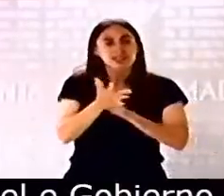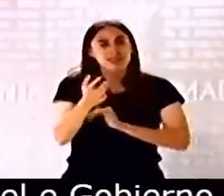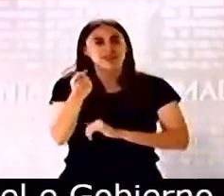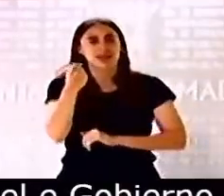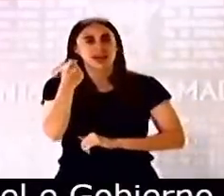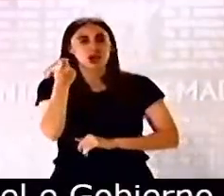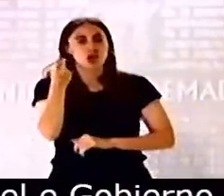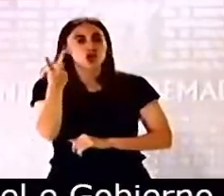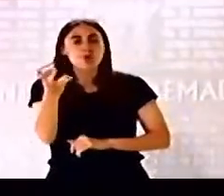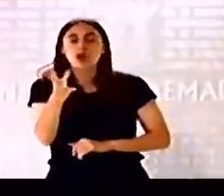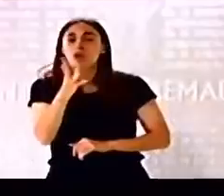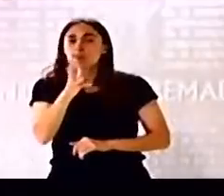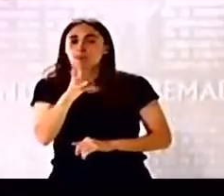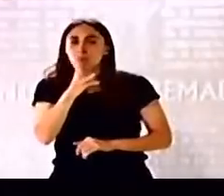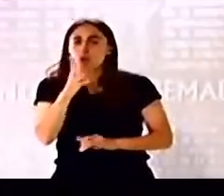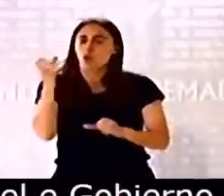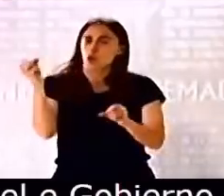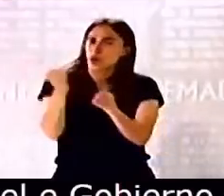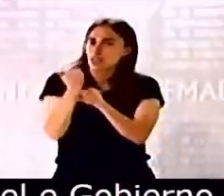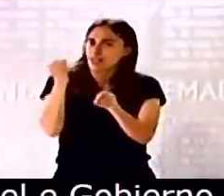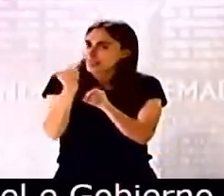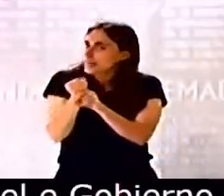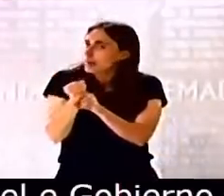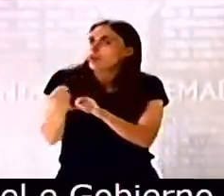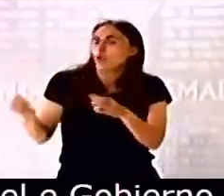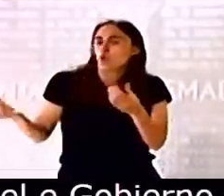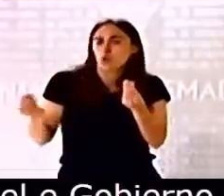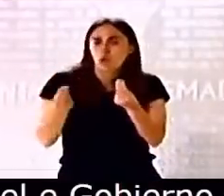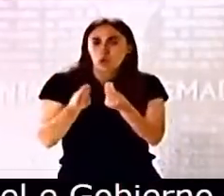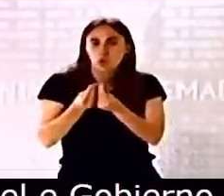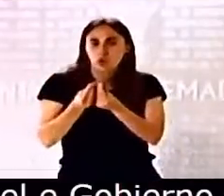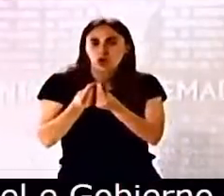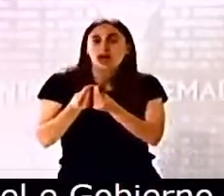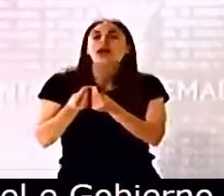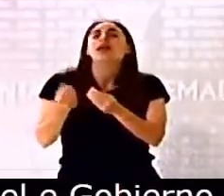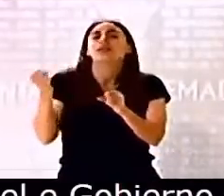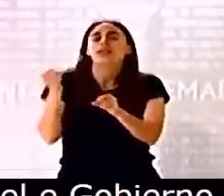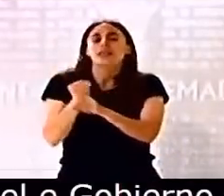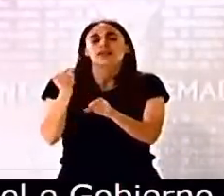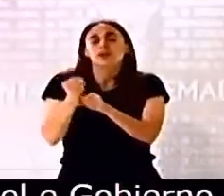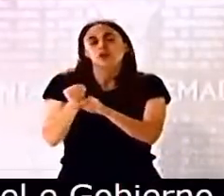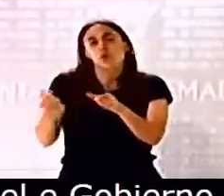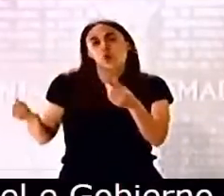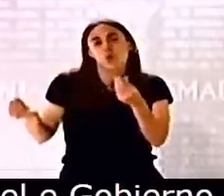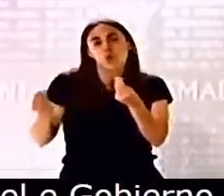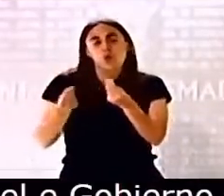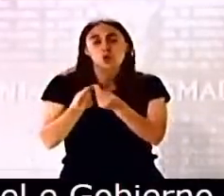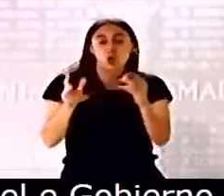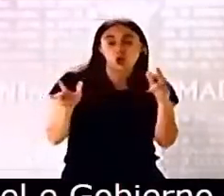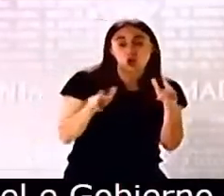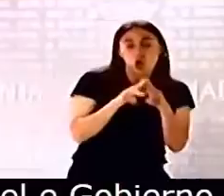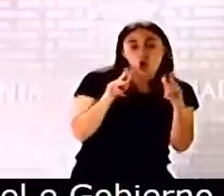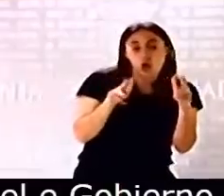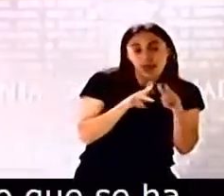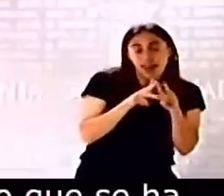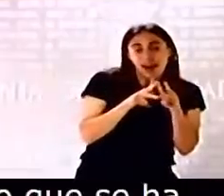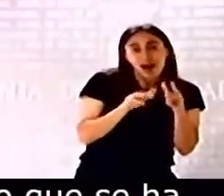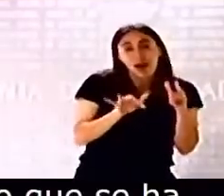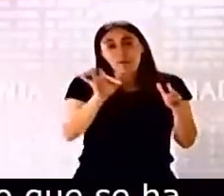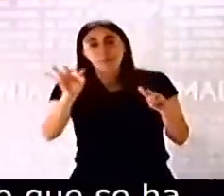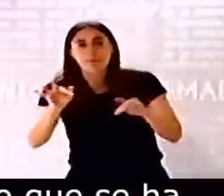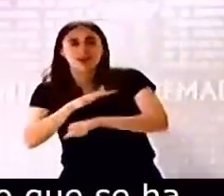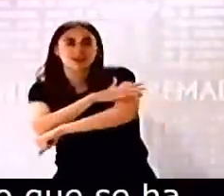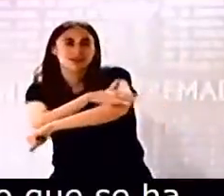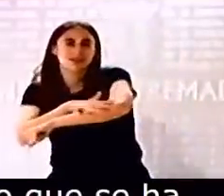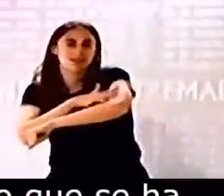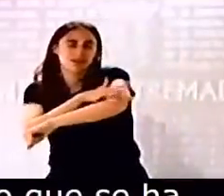fruto del esfuerzo colectivo que se ha realizado entre la sociedad y el Gobierno de la